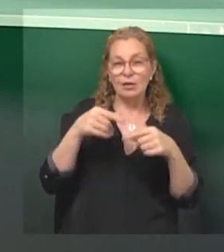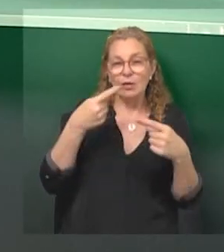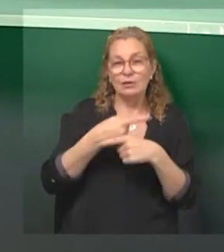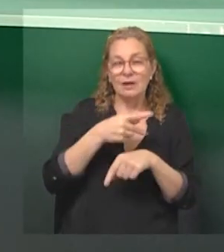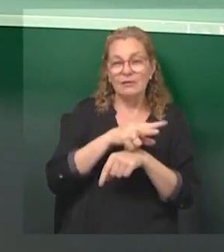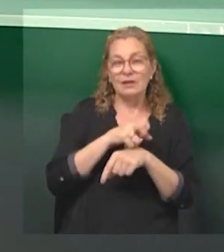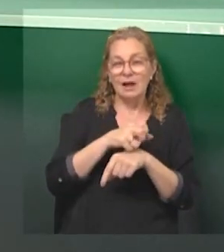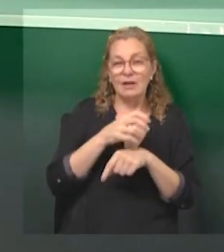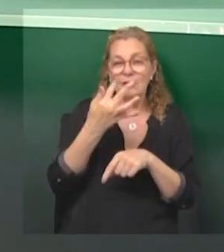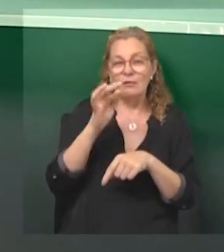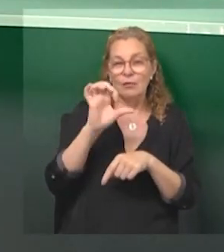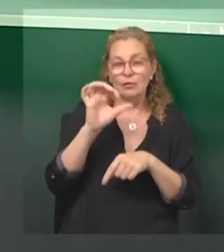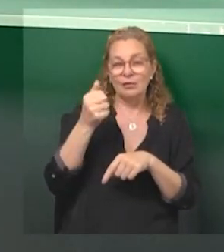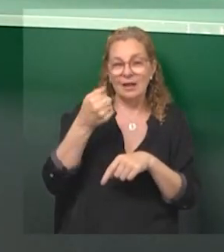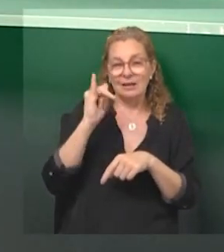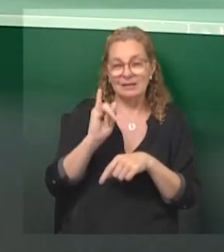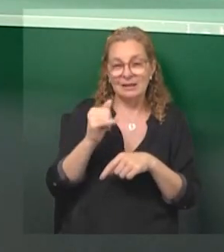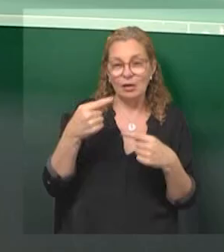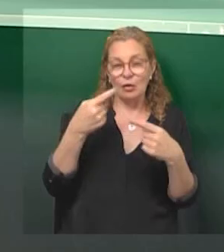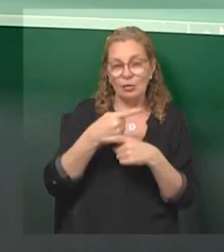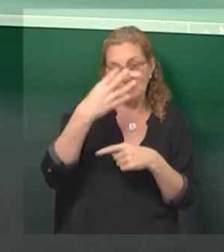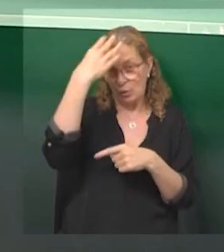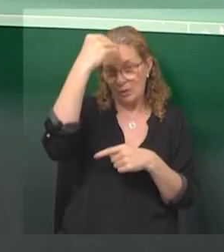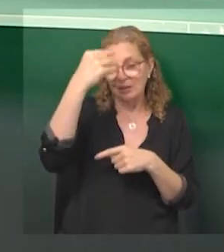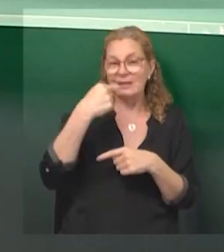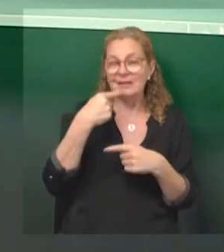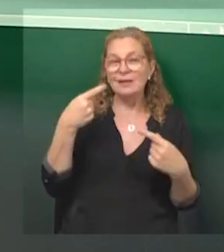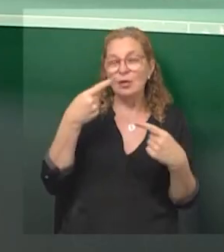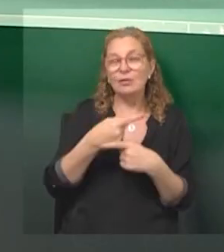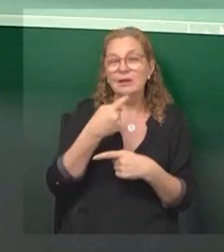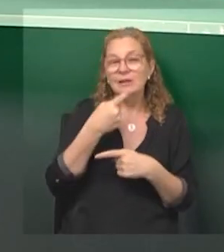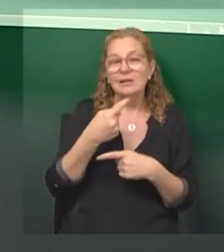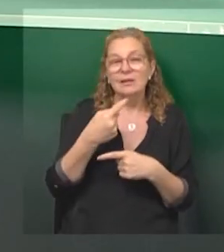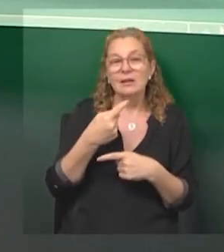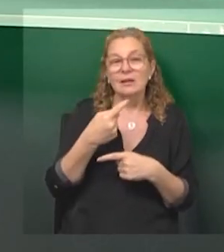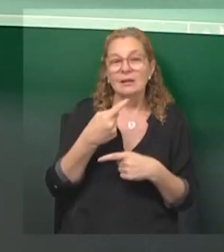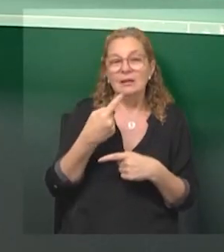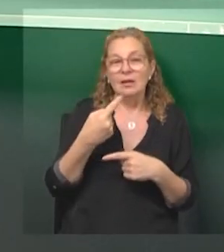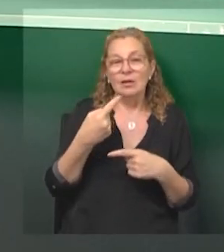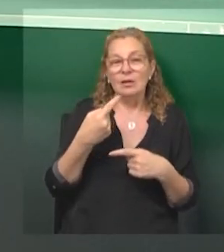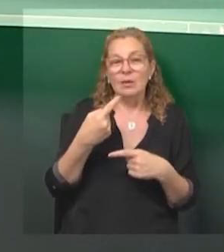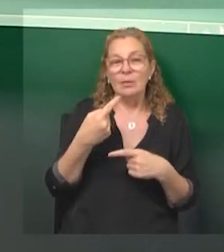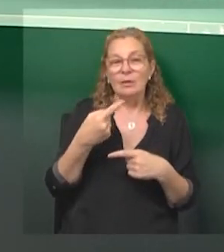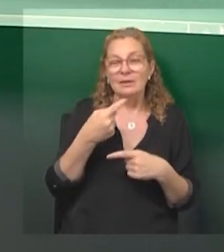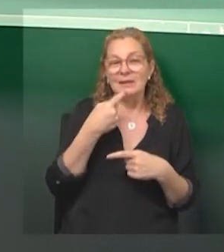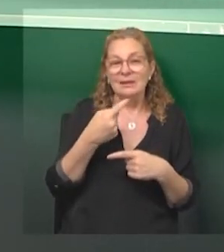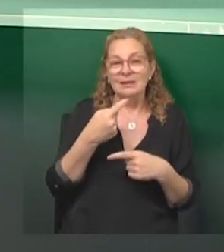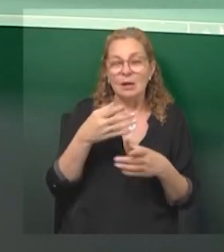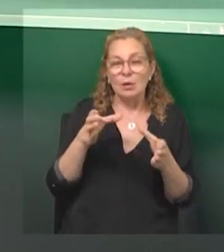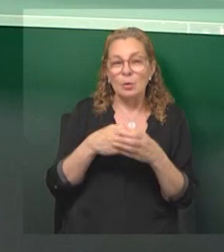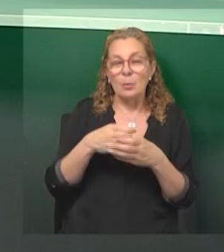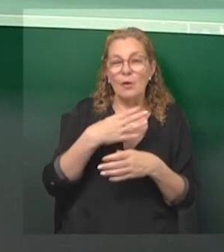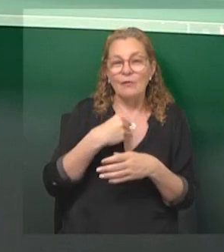y el candidato presidencial Colorado Andrés Ojeda claro les acusa de presunto uso ilegítimo de la simbología del partido